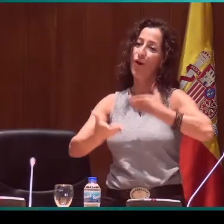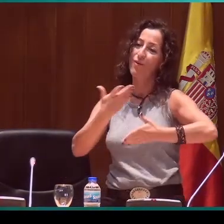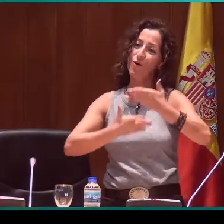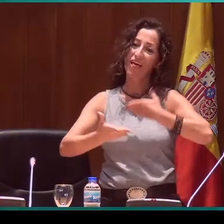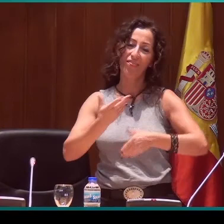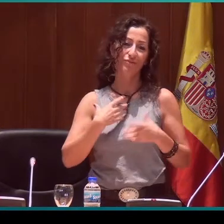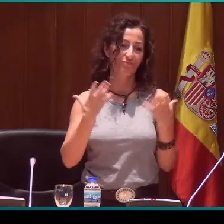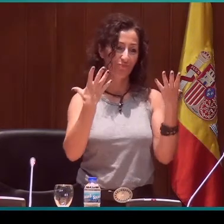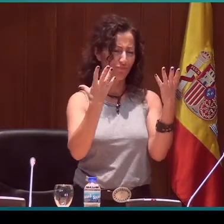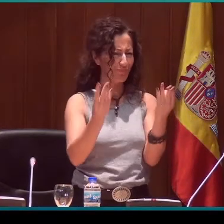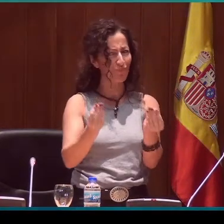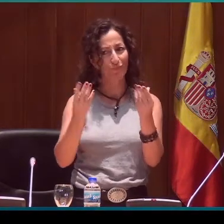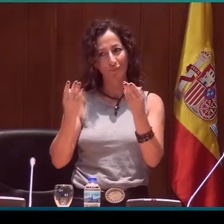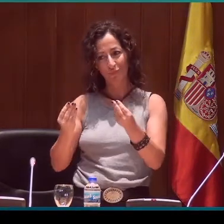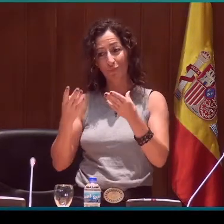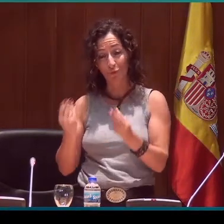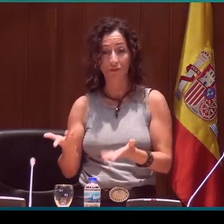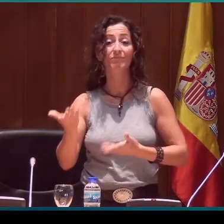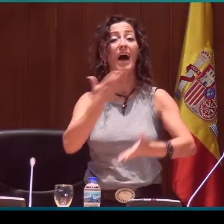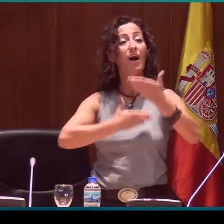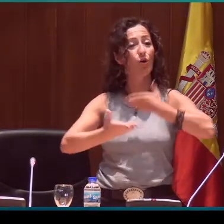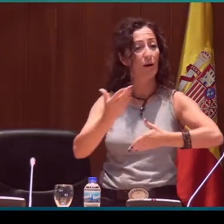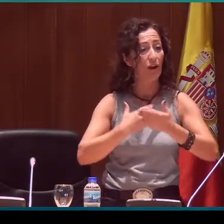sin embargo, hemos tenido mucha colaboración.